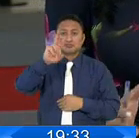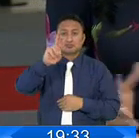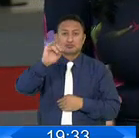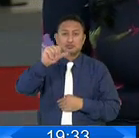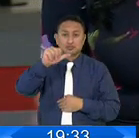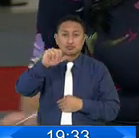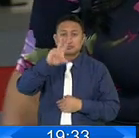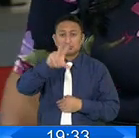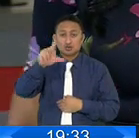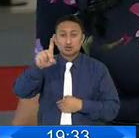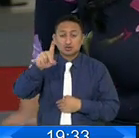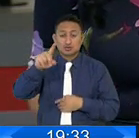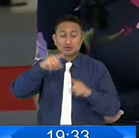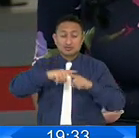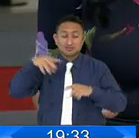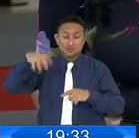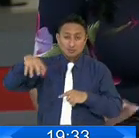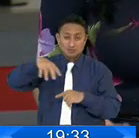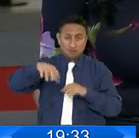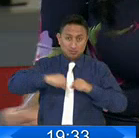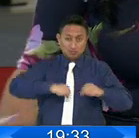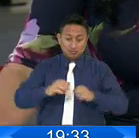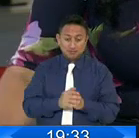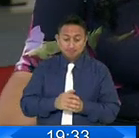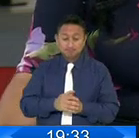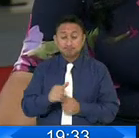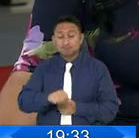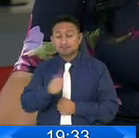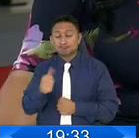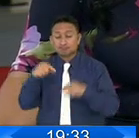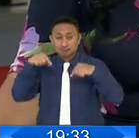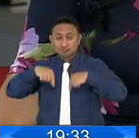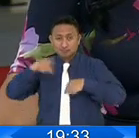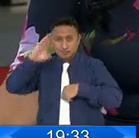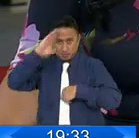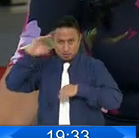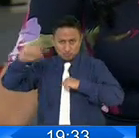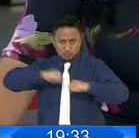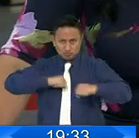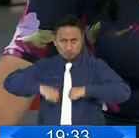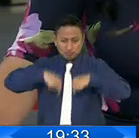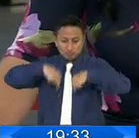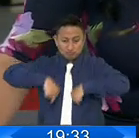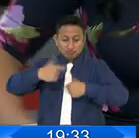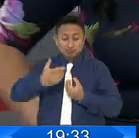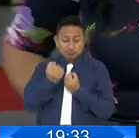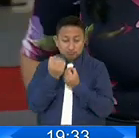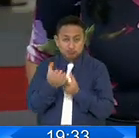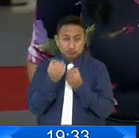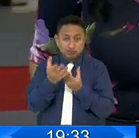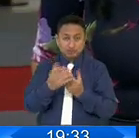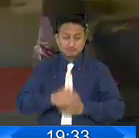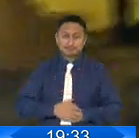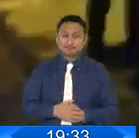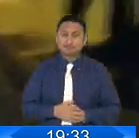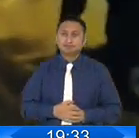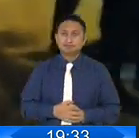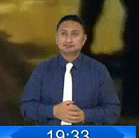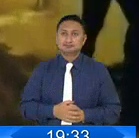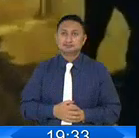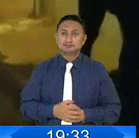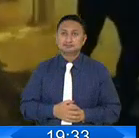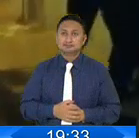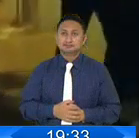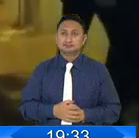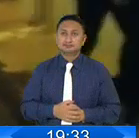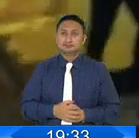ejecutó en varias provincias del país. Este y otros resultados del trabajo policial fueron dados a conocer en las últimas horas.